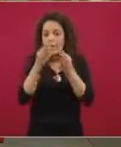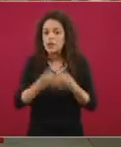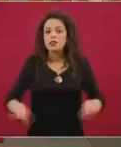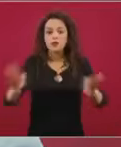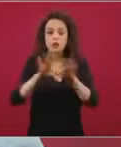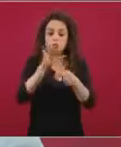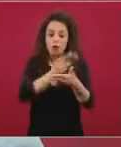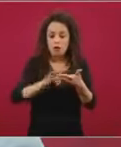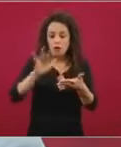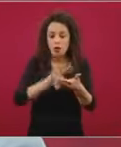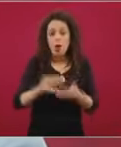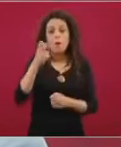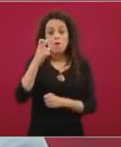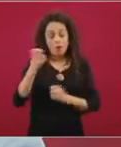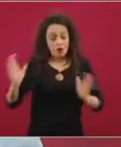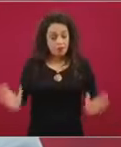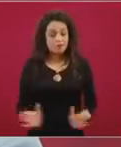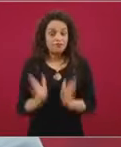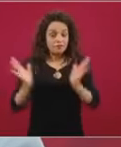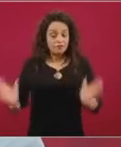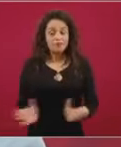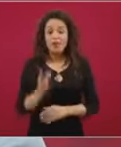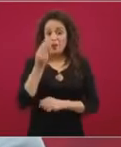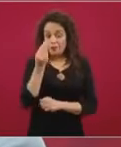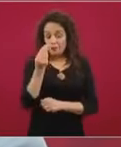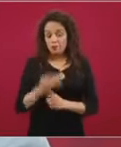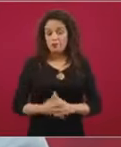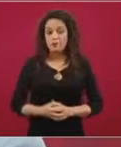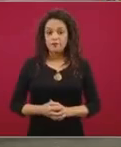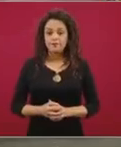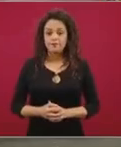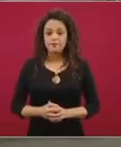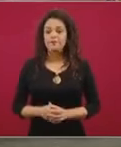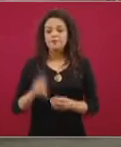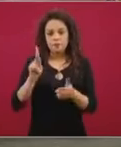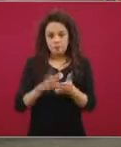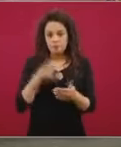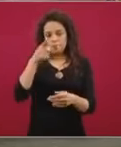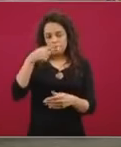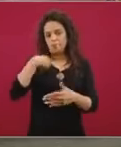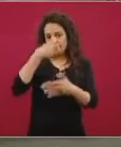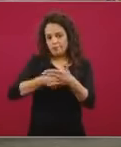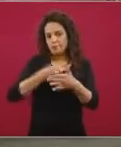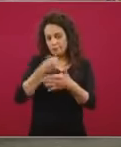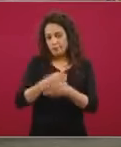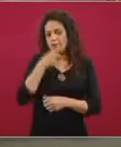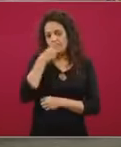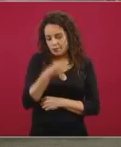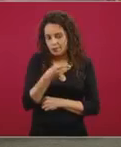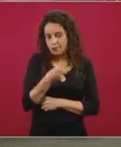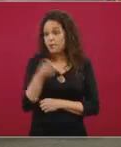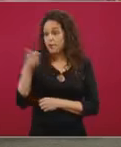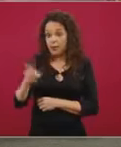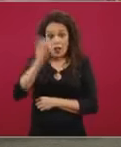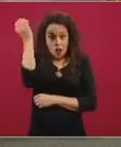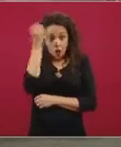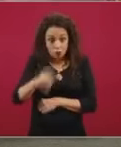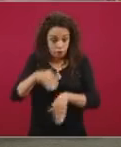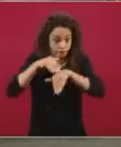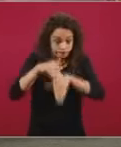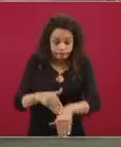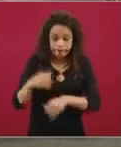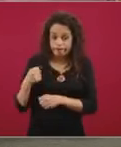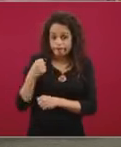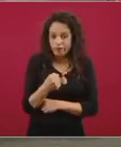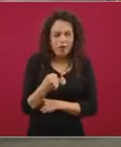lo estamos impulsando tanto. Obligar, vuelvo a insistir, para nada. Y sabemos que hay personas a las que nunca les va a